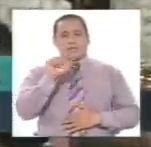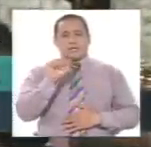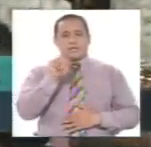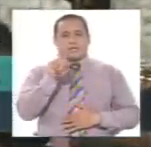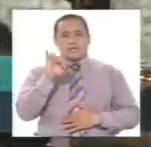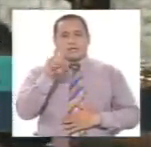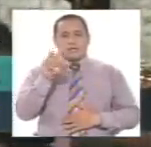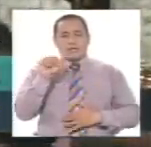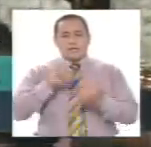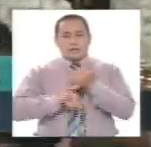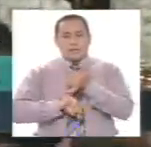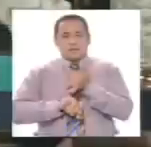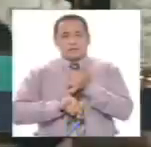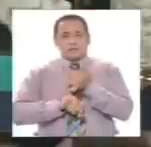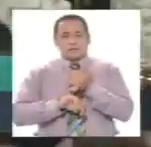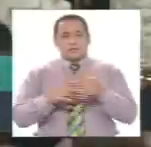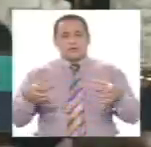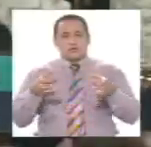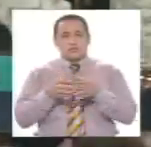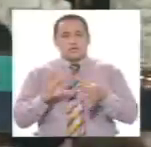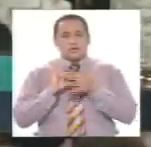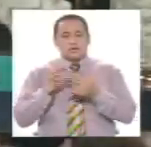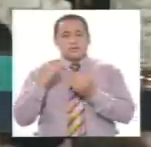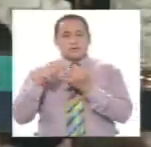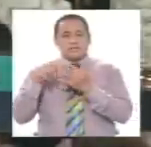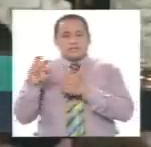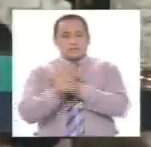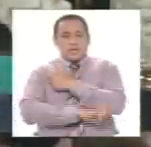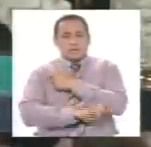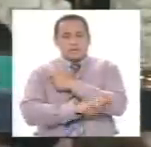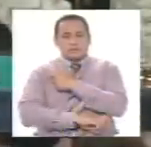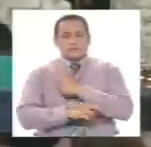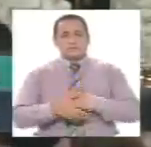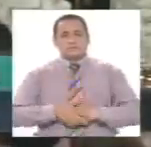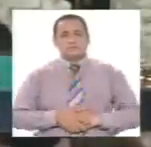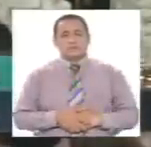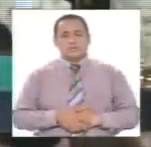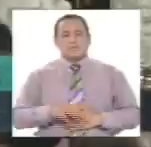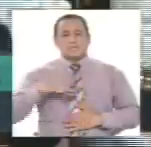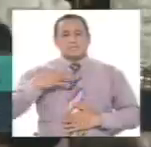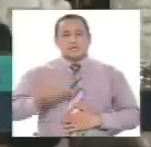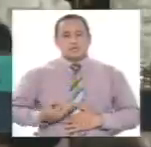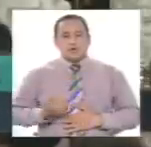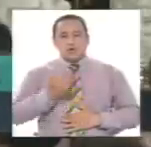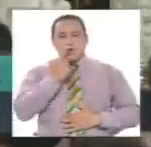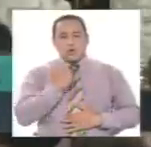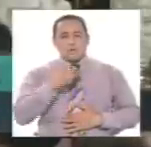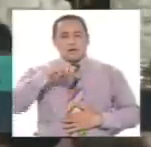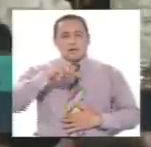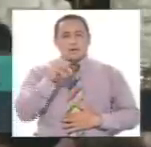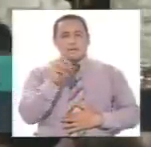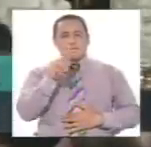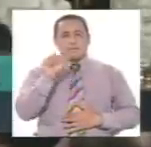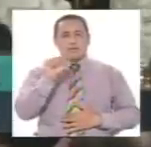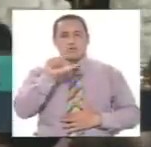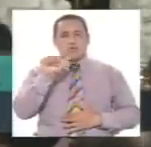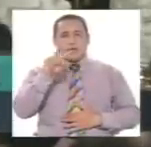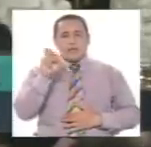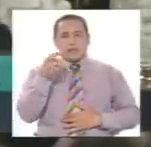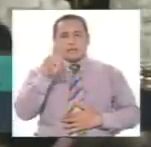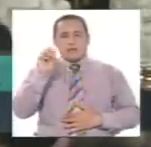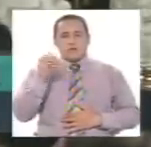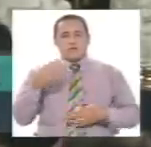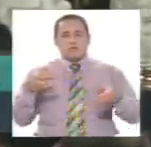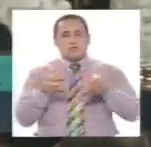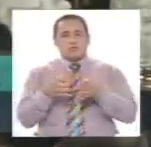Rivas Franchini, en el despacho de Relaciones Exteriores. Señor Pedro Álvaro Cateriano Bellido, en